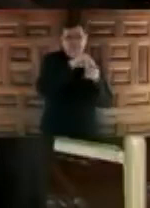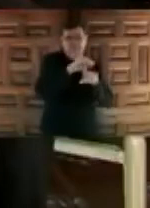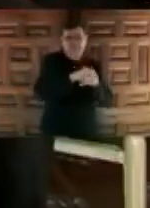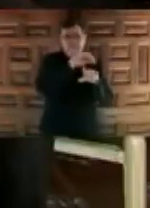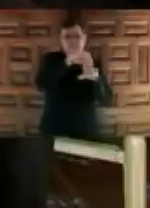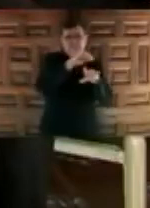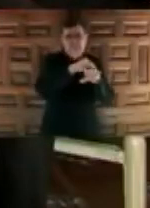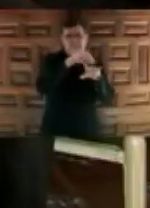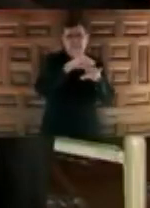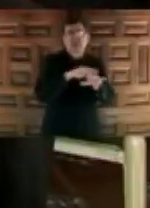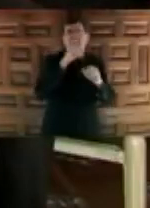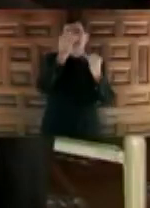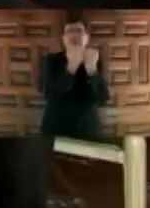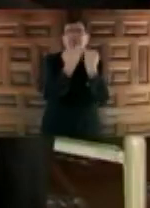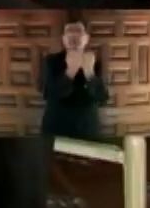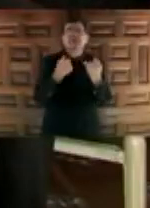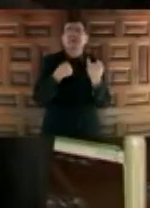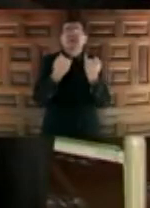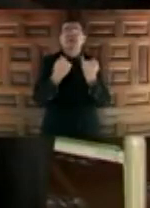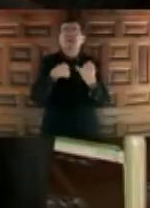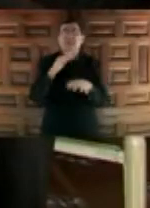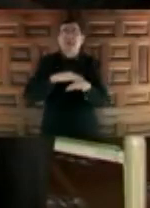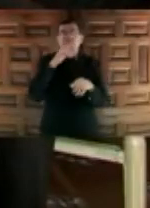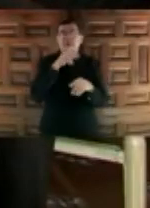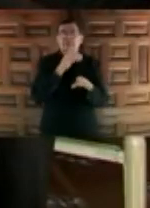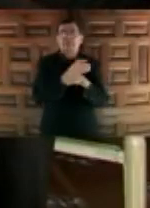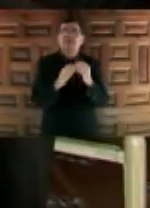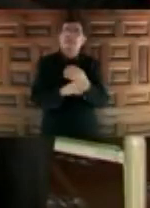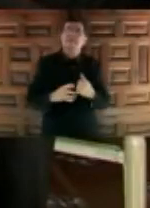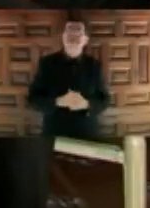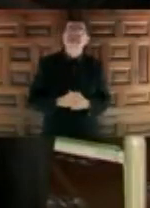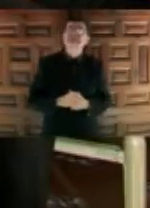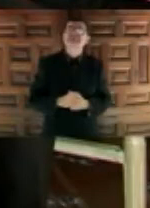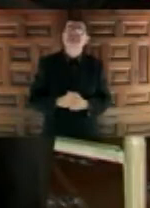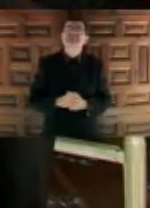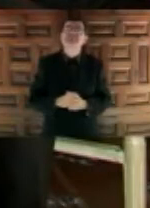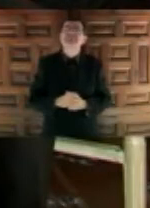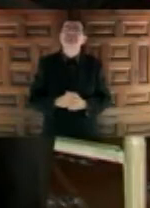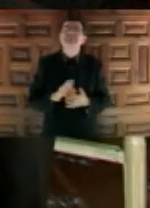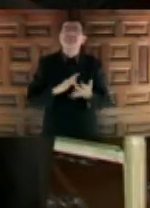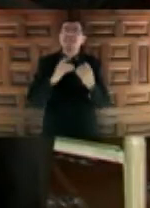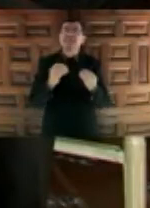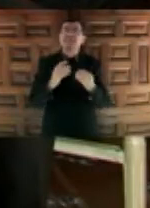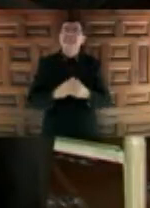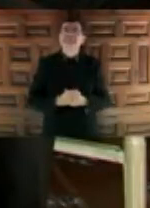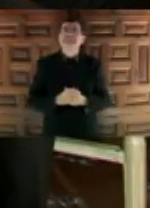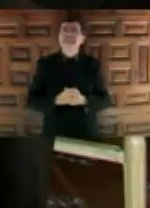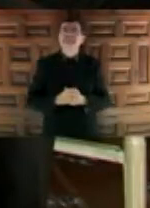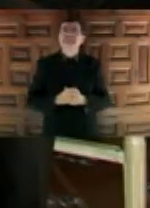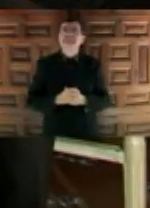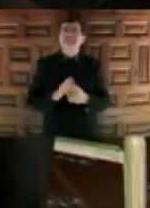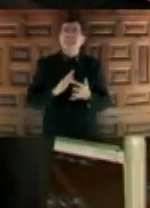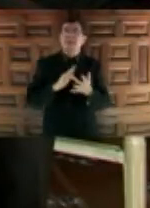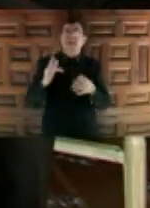pues los datos que tenemos hasta el momento nos genera mayor preocupación. Gracias.